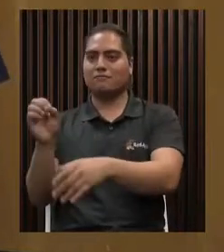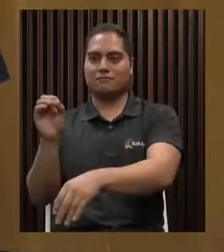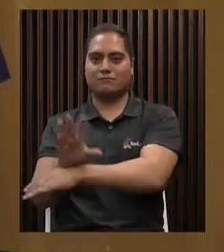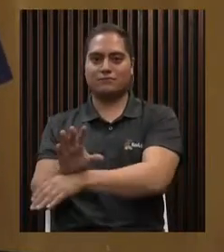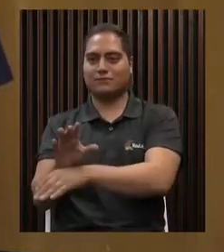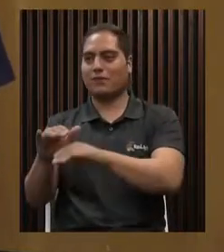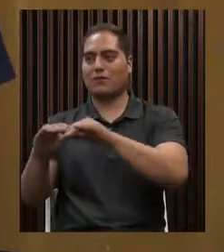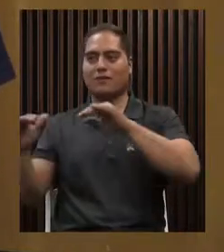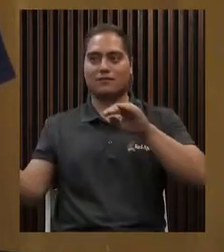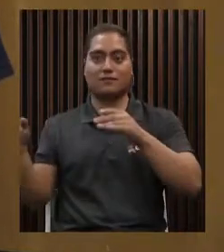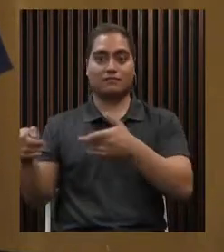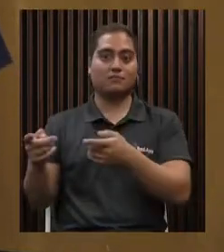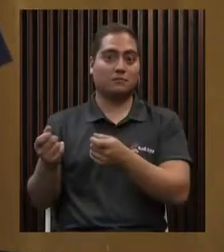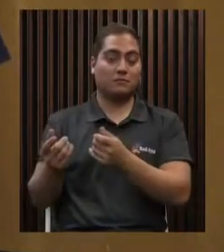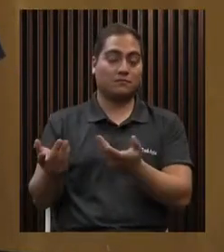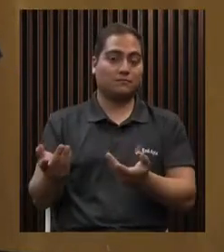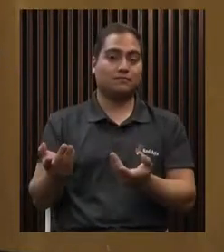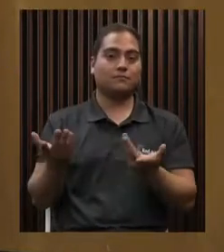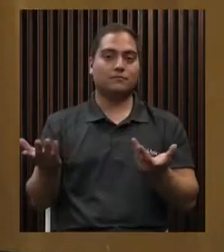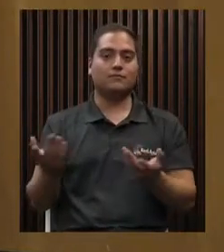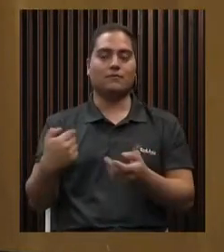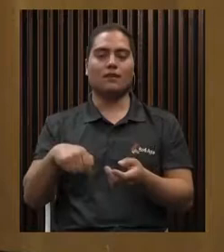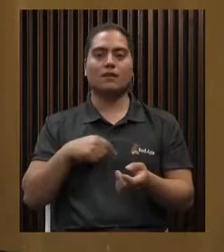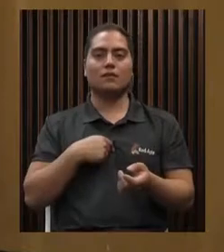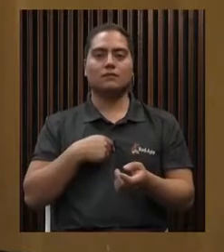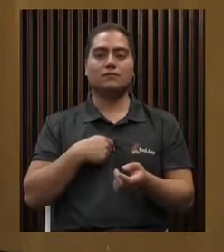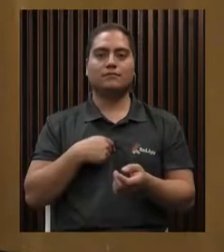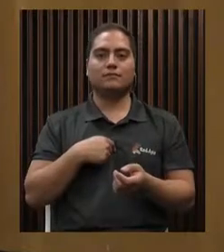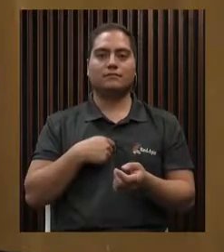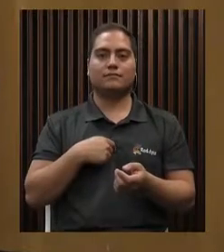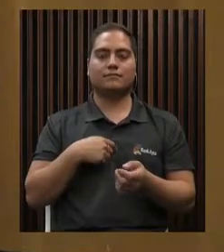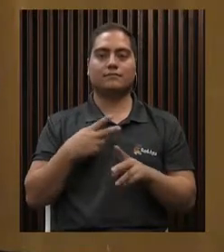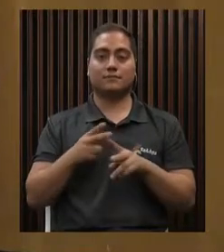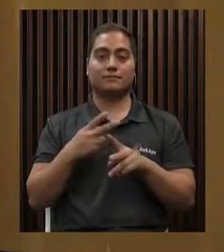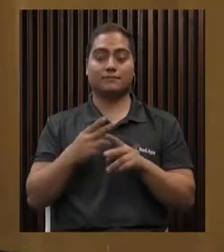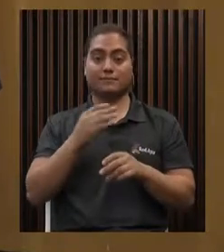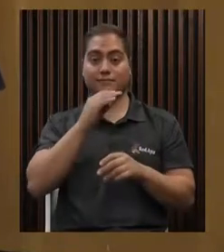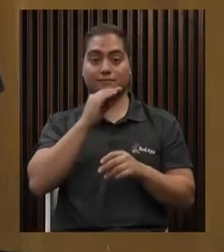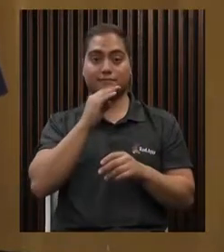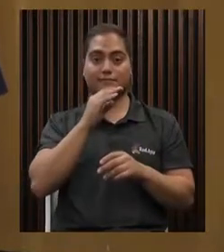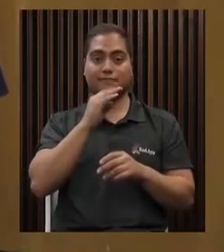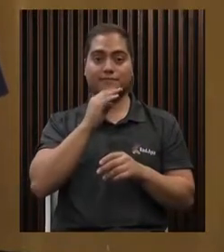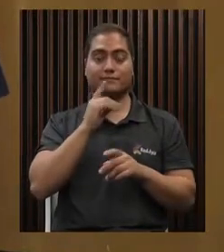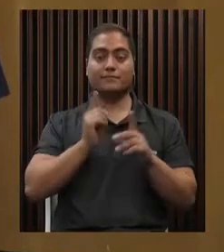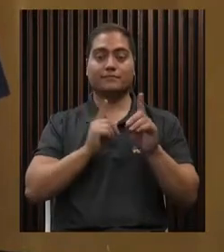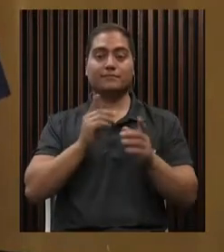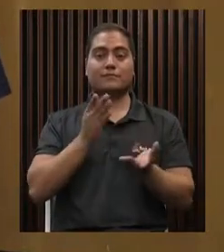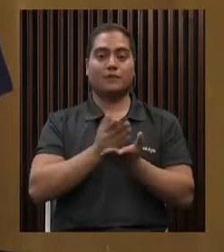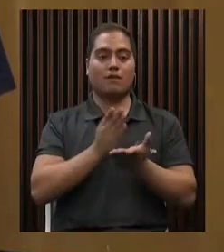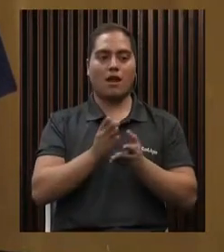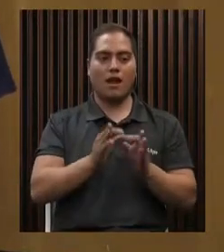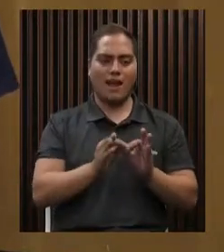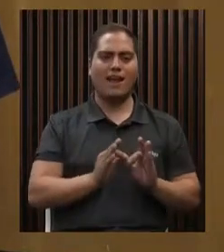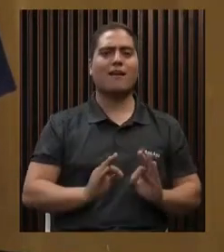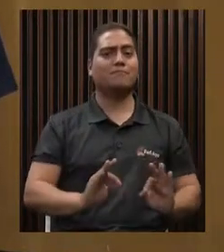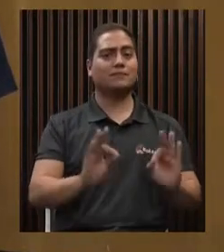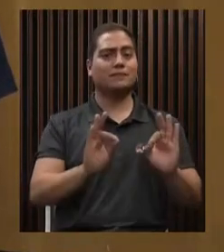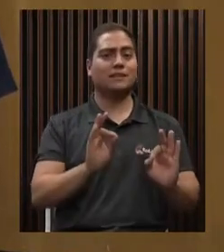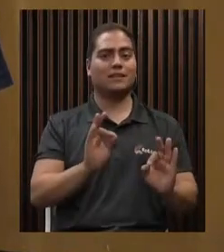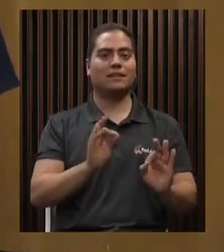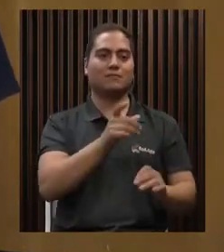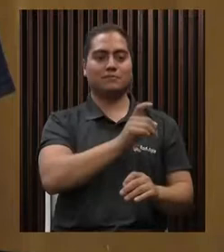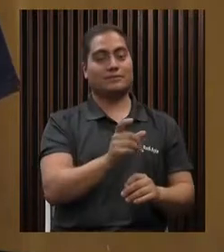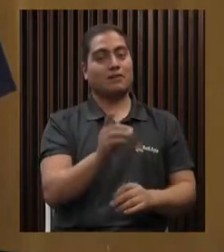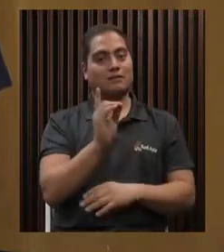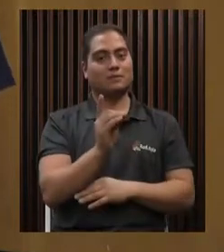lo hubiesen hecho en los últimos 10 años. Y generamos también, y hubo algunos colegios especiales para niños con discapacidad que tenían